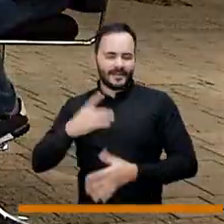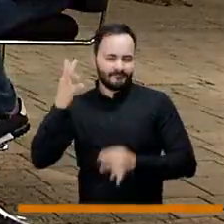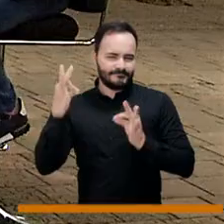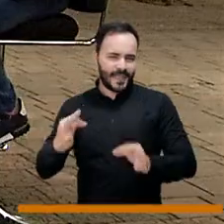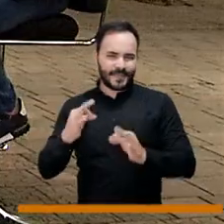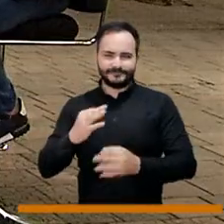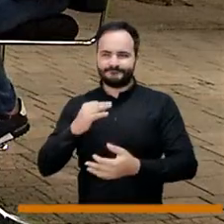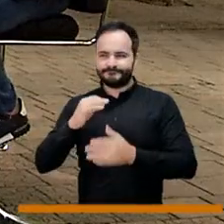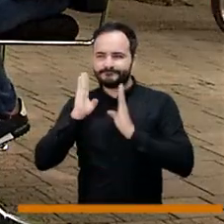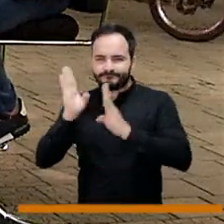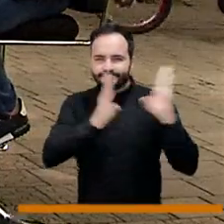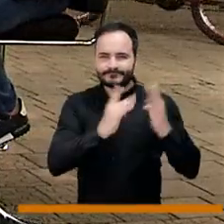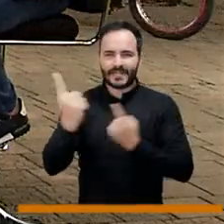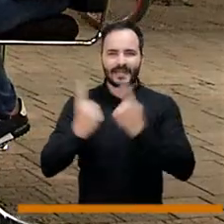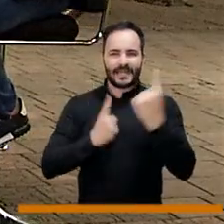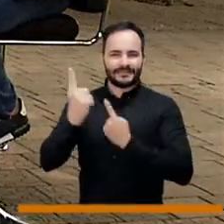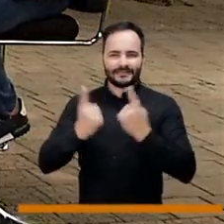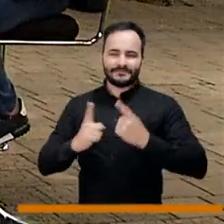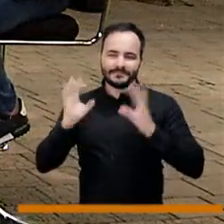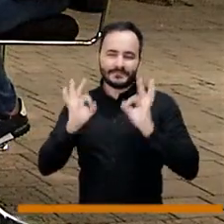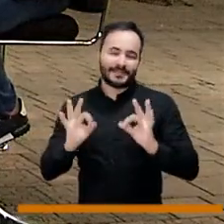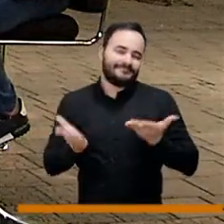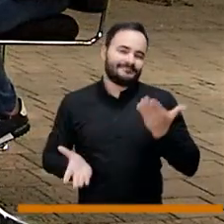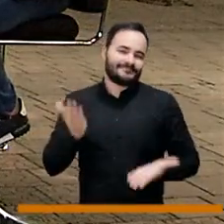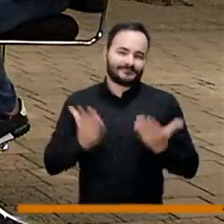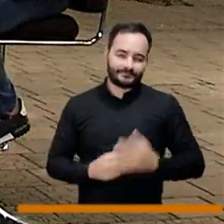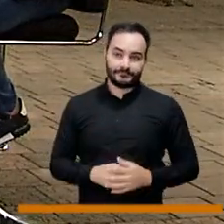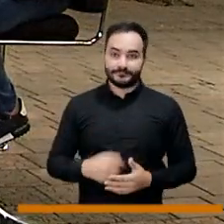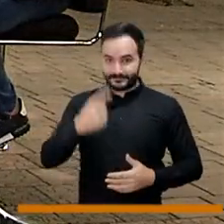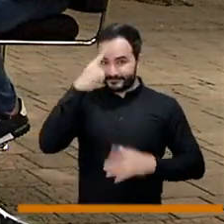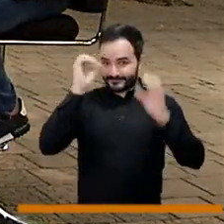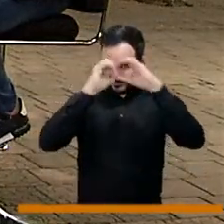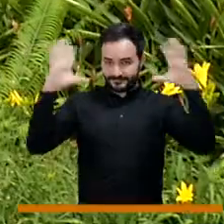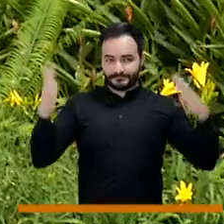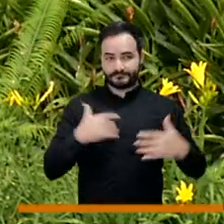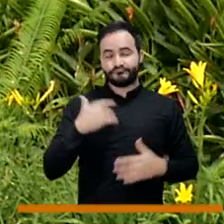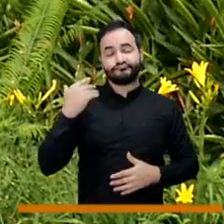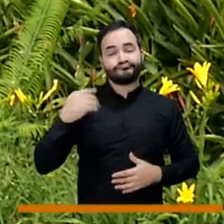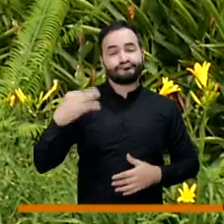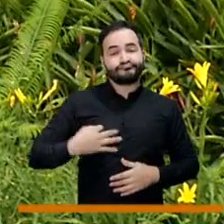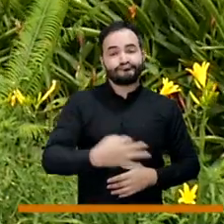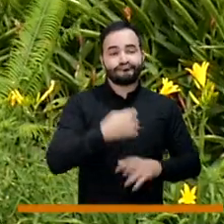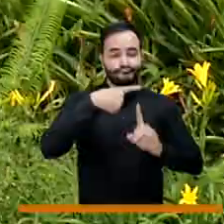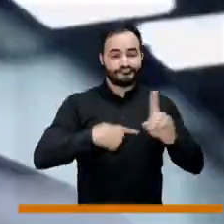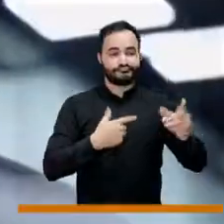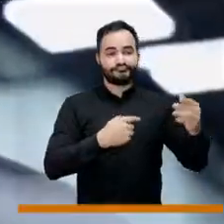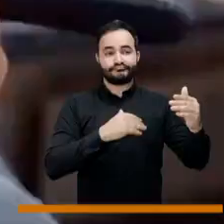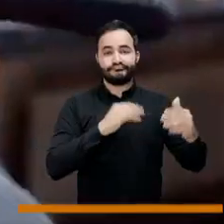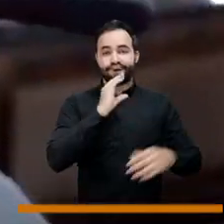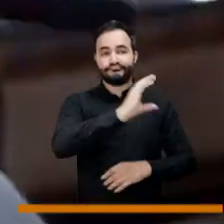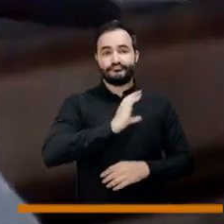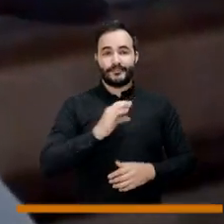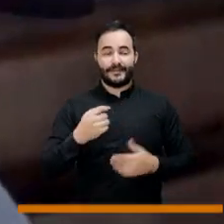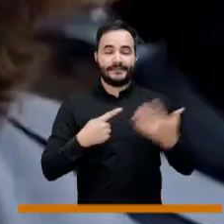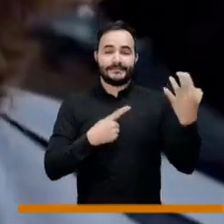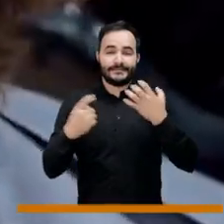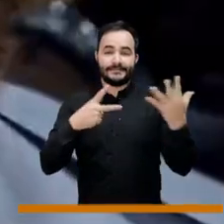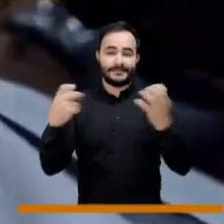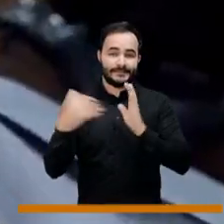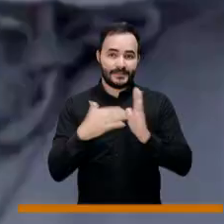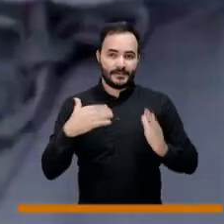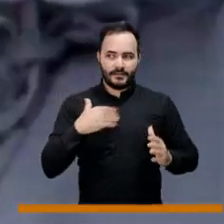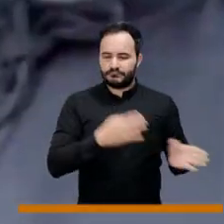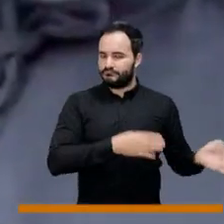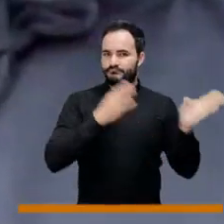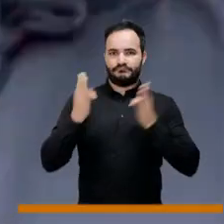fidelicen. Pero en realidad sí hay un impacto social, porque vienen del barrio, de ganarse 700 mil pesos, a ganarse 7, 8